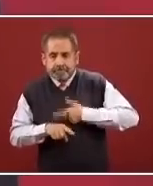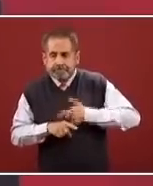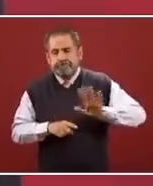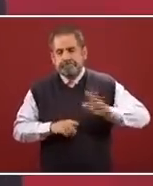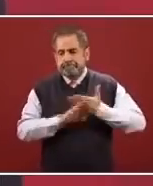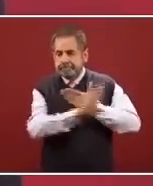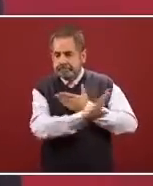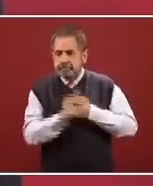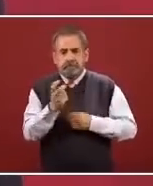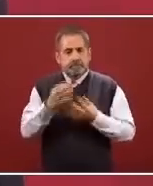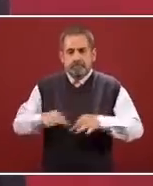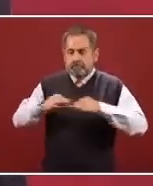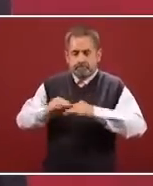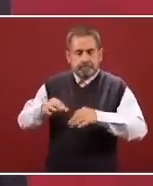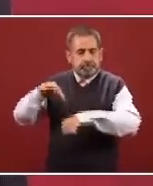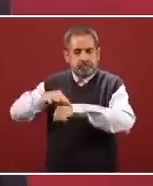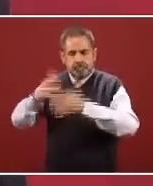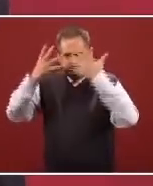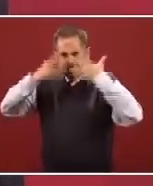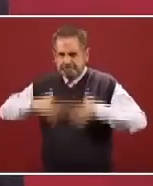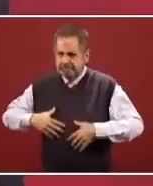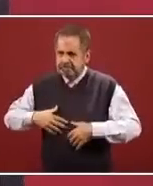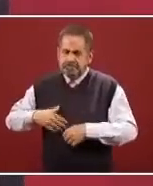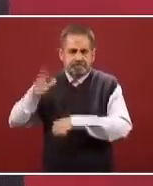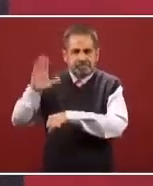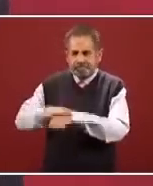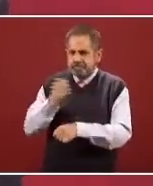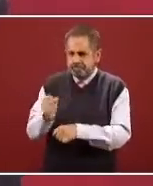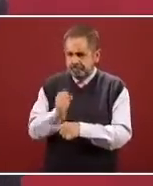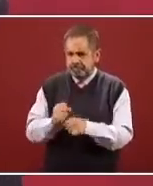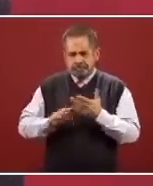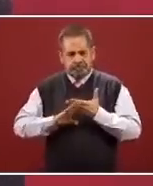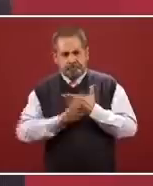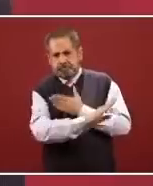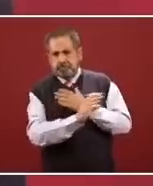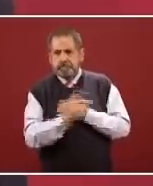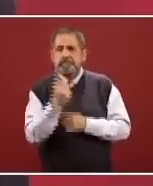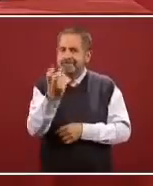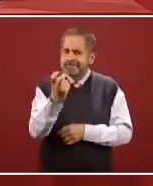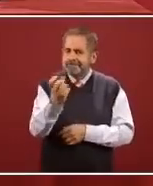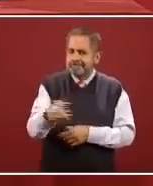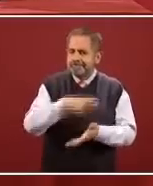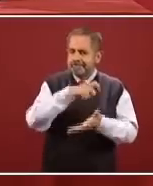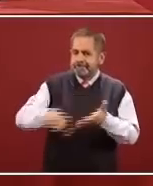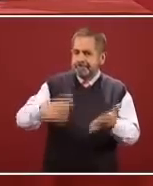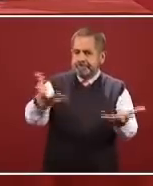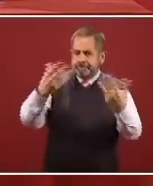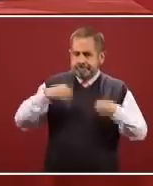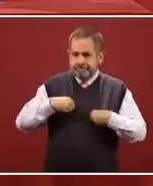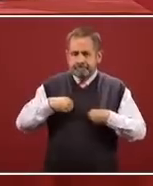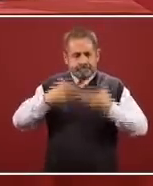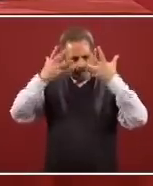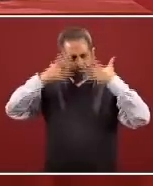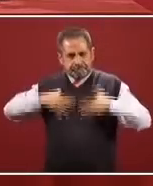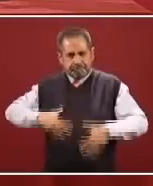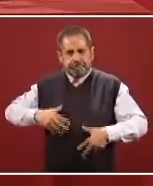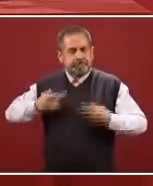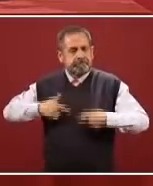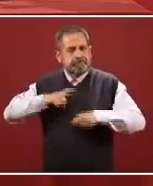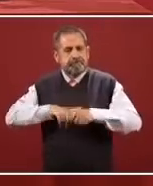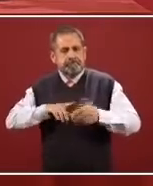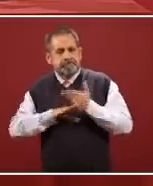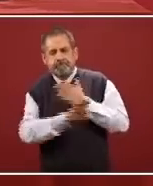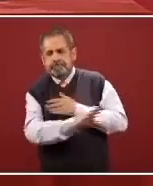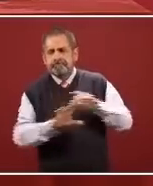tanto hay que protegerlos al máximo. Y para eso es la adquisición justamente de los equipos de protección personal